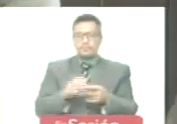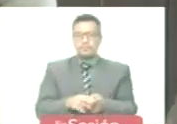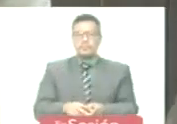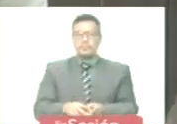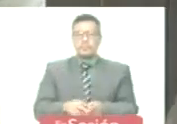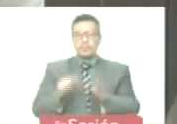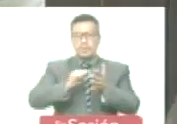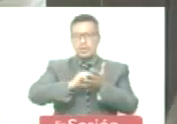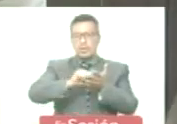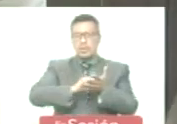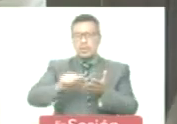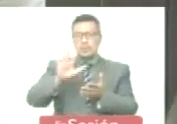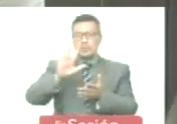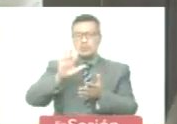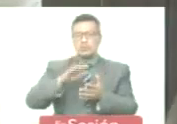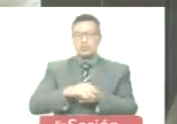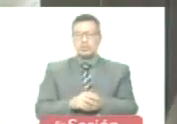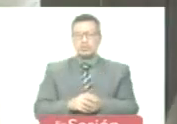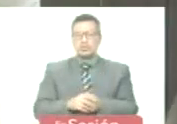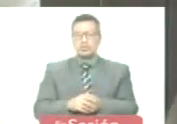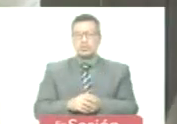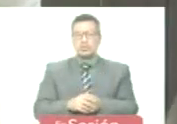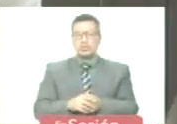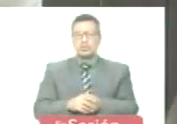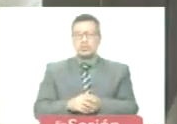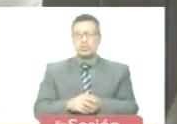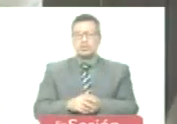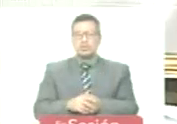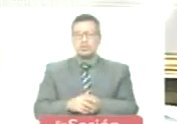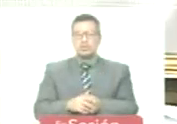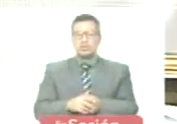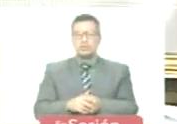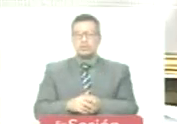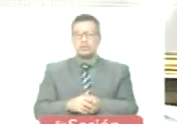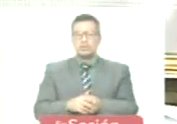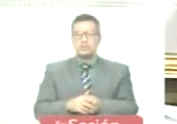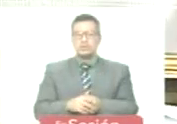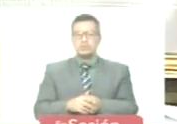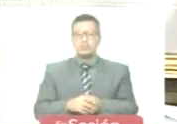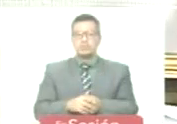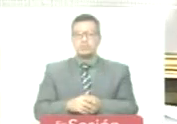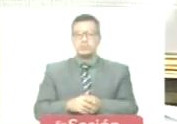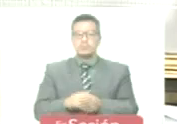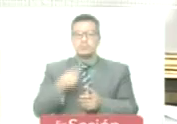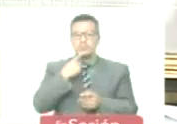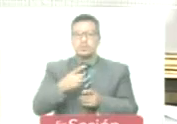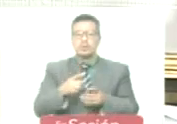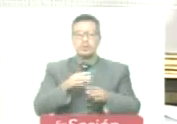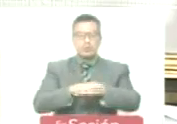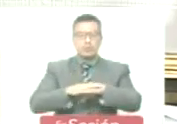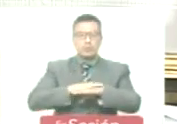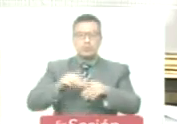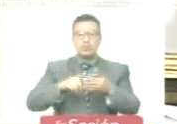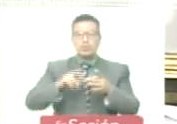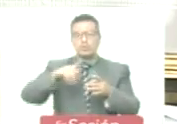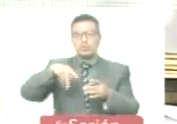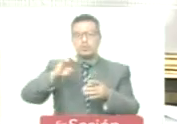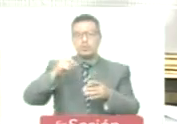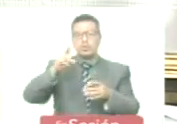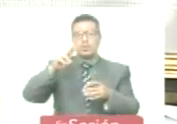El artículo 5... Diputado, punto de orden solicitado por el diputado Pedro Infante. Discúlpeme un segundo. Adelante, diputado